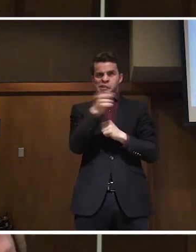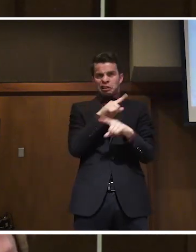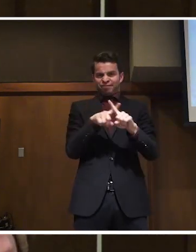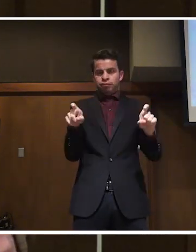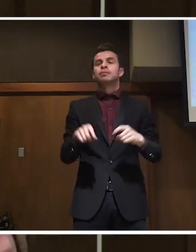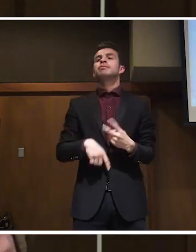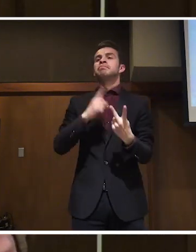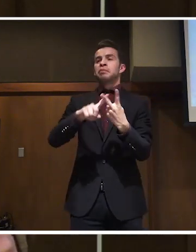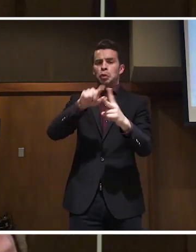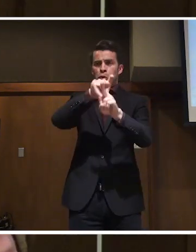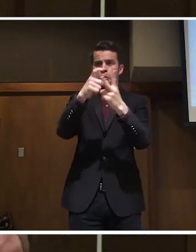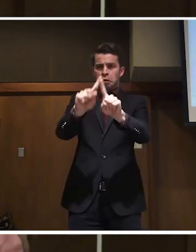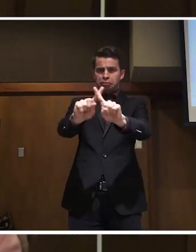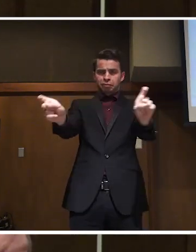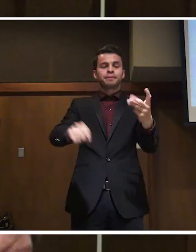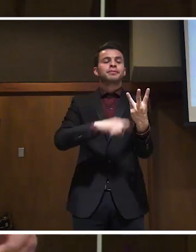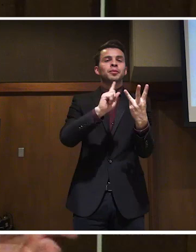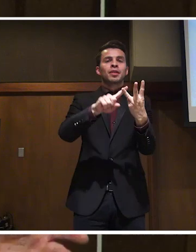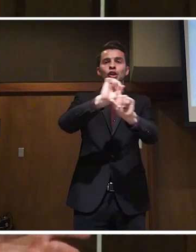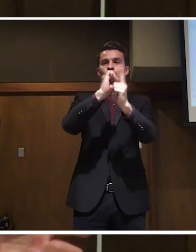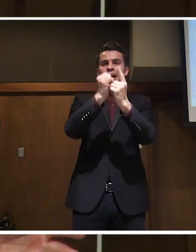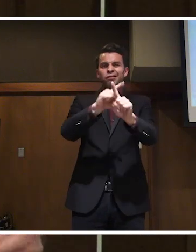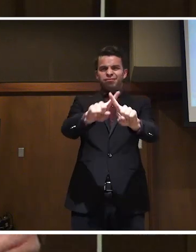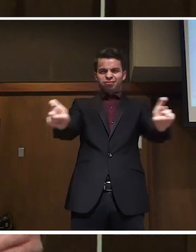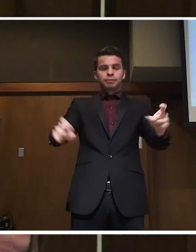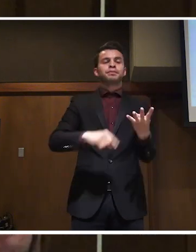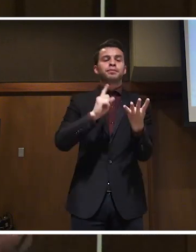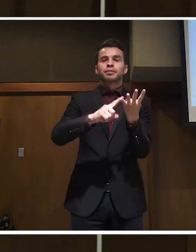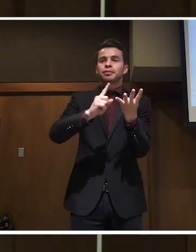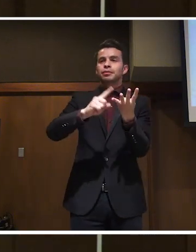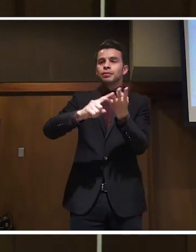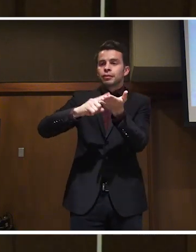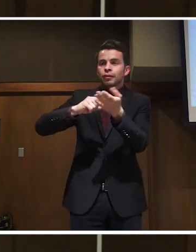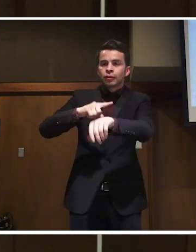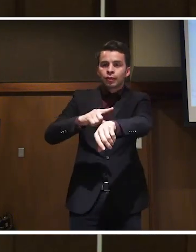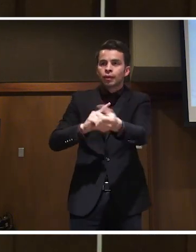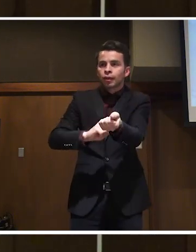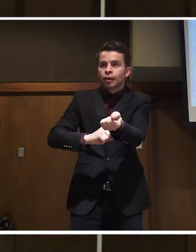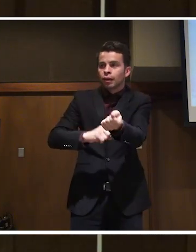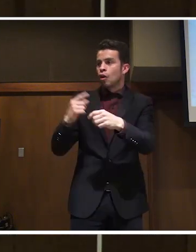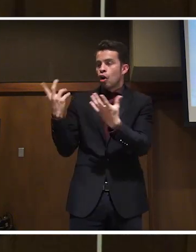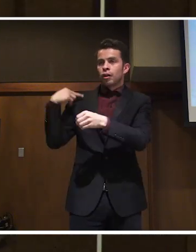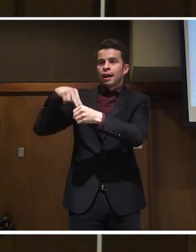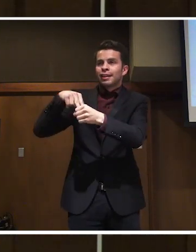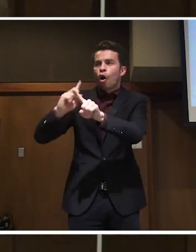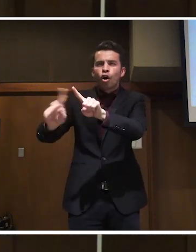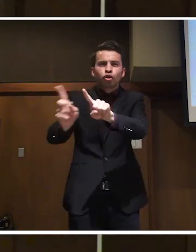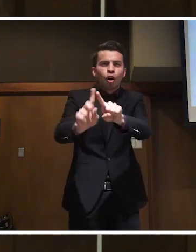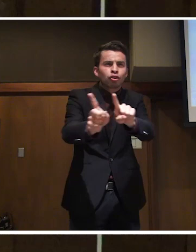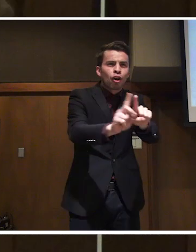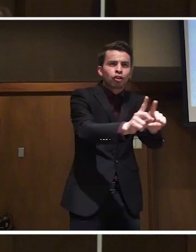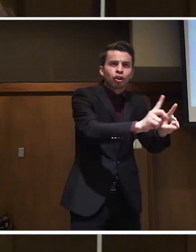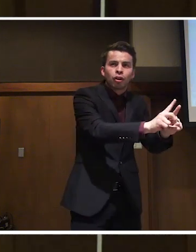lo social, en lo étnico, es una cosa que le da riqueza a Colombia,